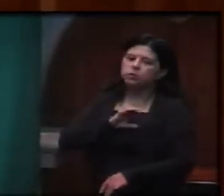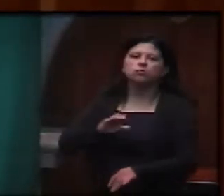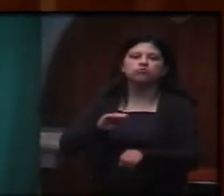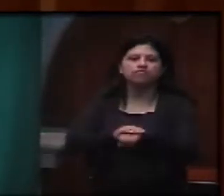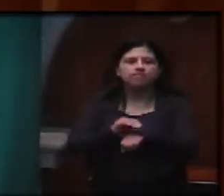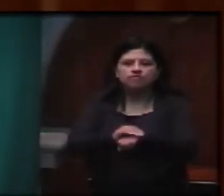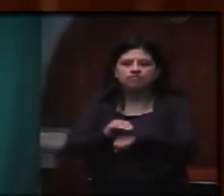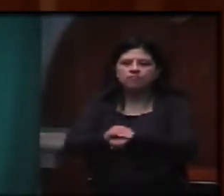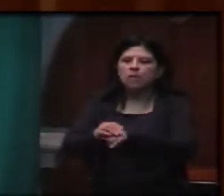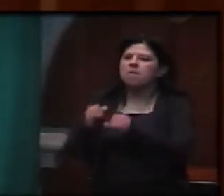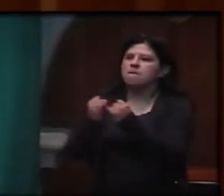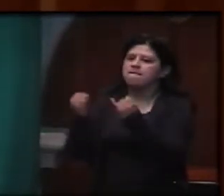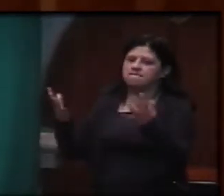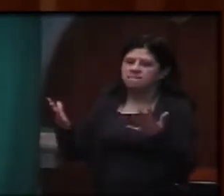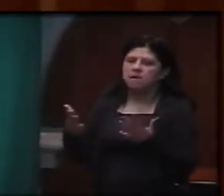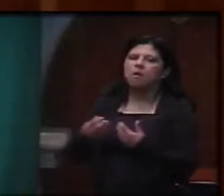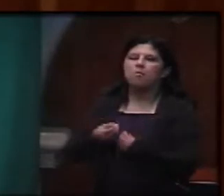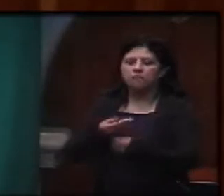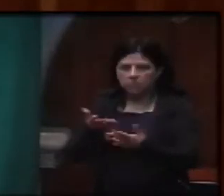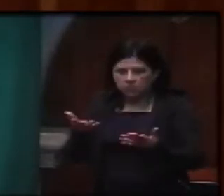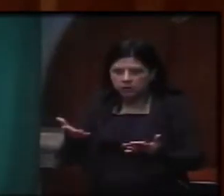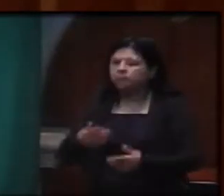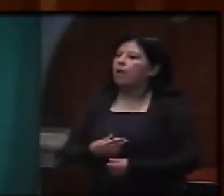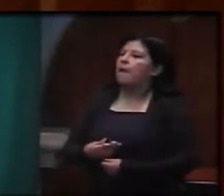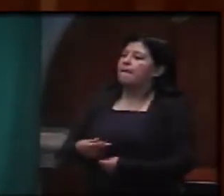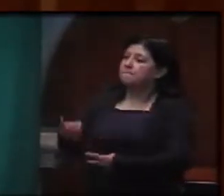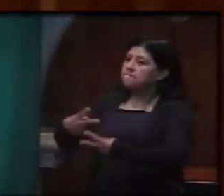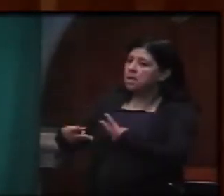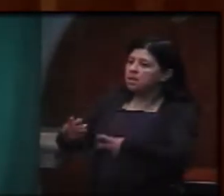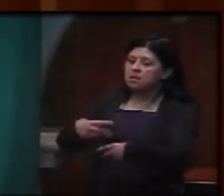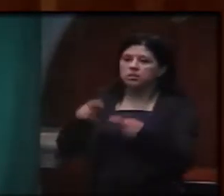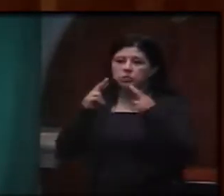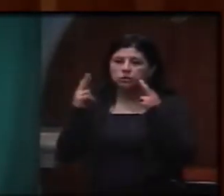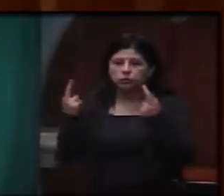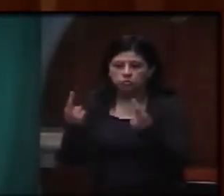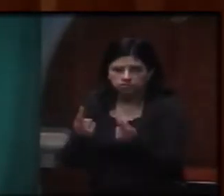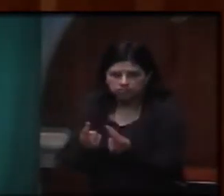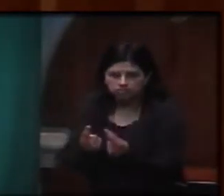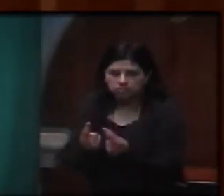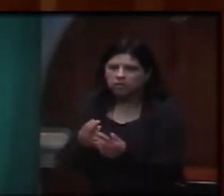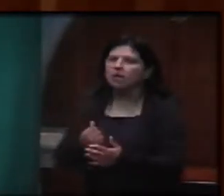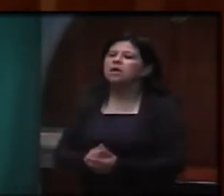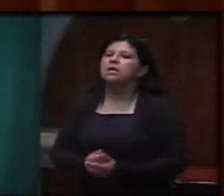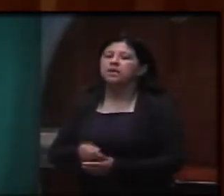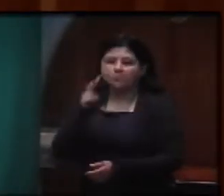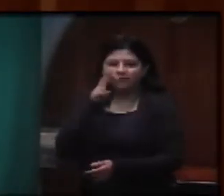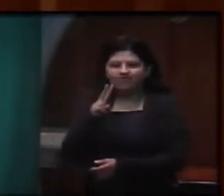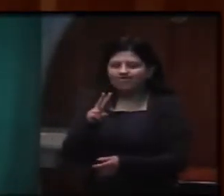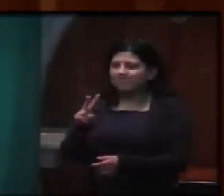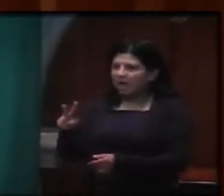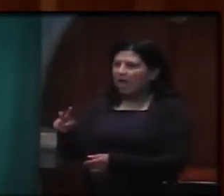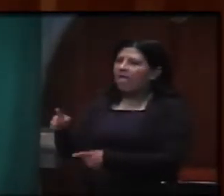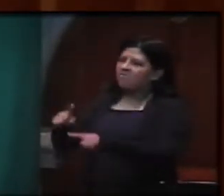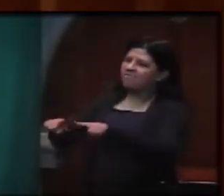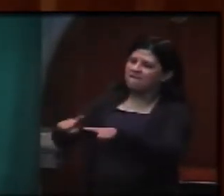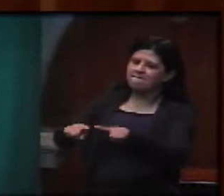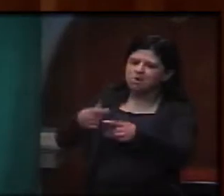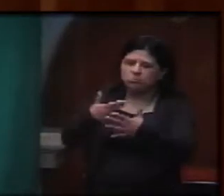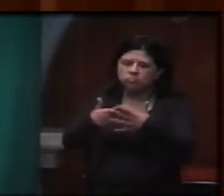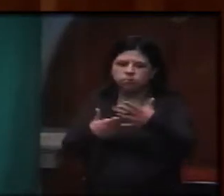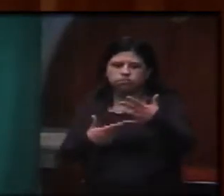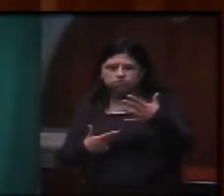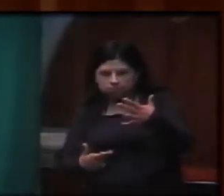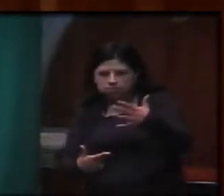comunicación, asistentes a esta reunión y a quien nos ven a través de las diferentes plataformas oficiales.